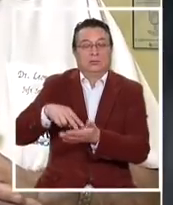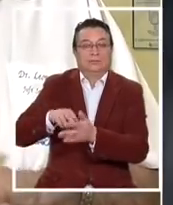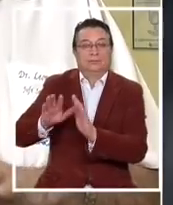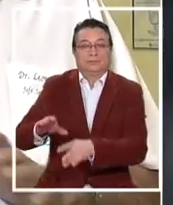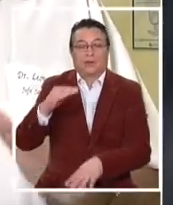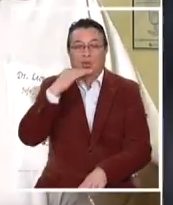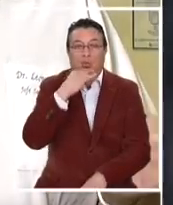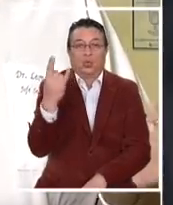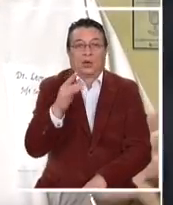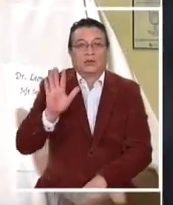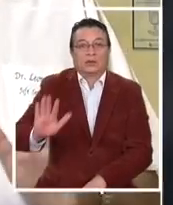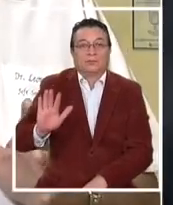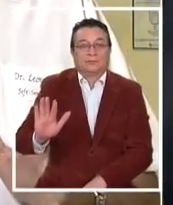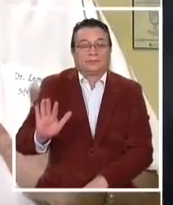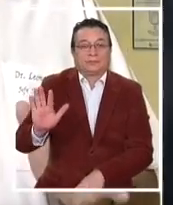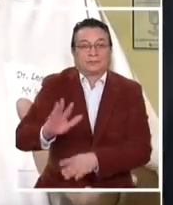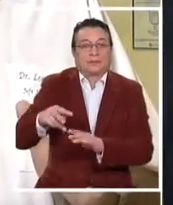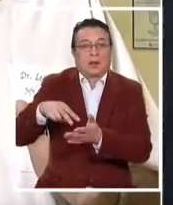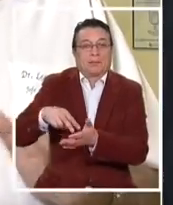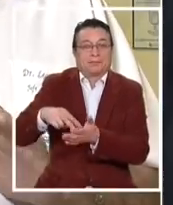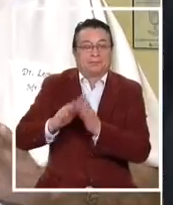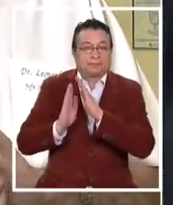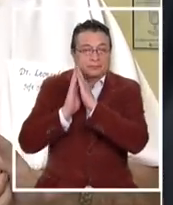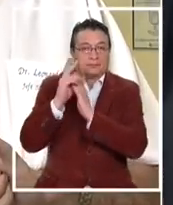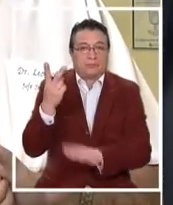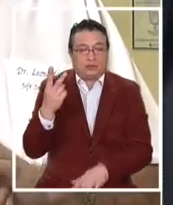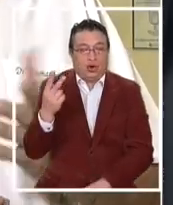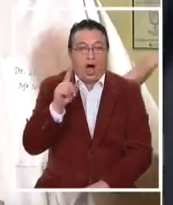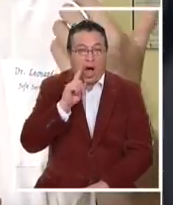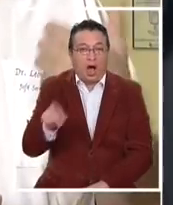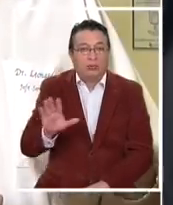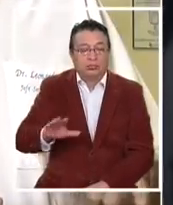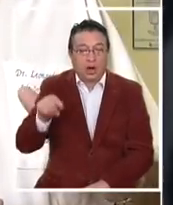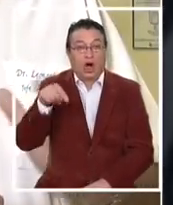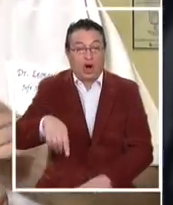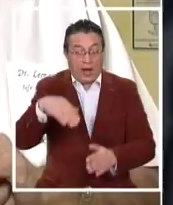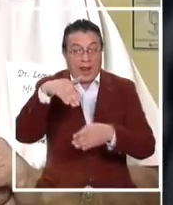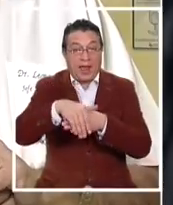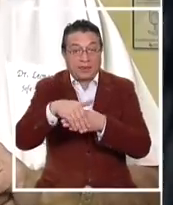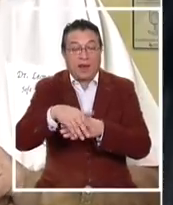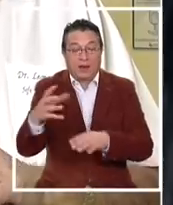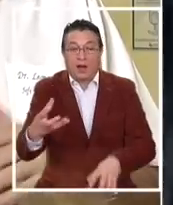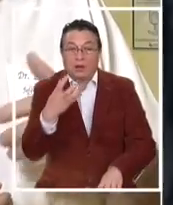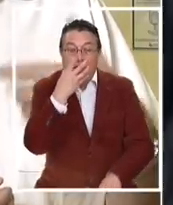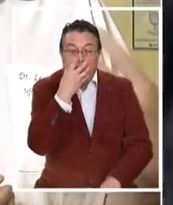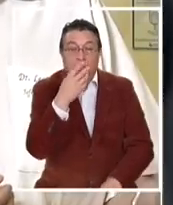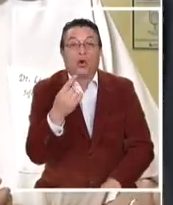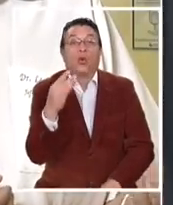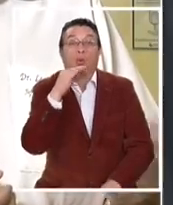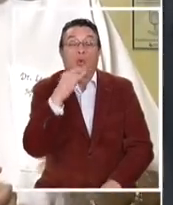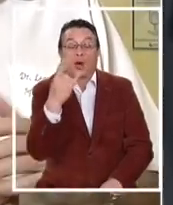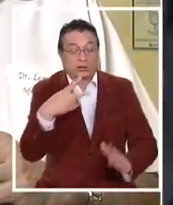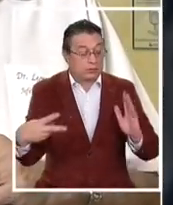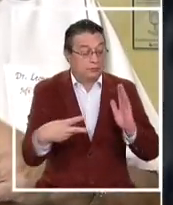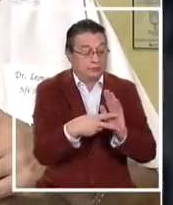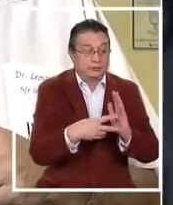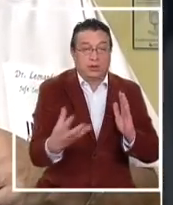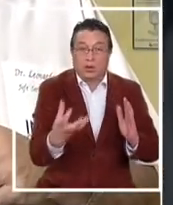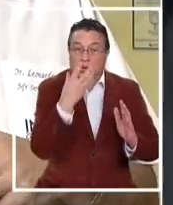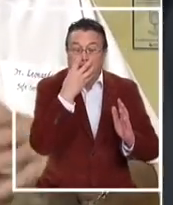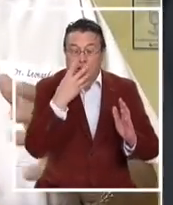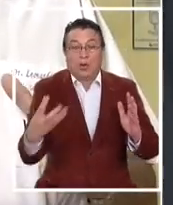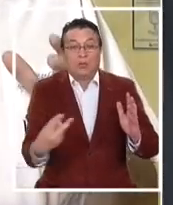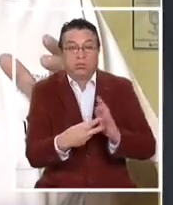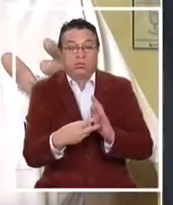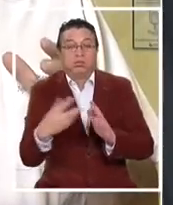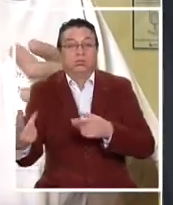servicio de urgencia, donde ya hay 2 enfermos esperando cama. Hoy día en la tarde hubo que intubar un enfermo al servicio de urgencia, conectarlo a un ventilador de transporte